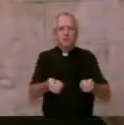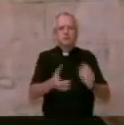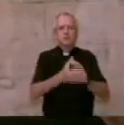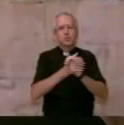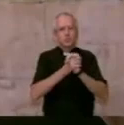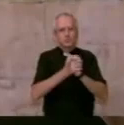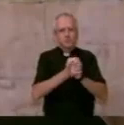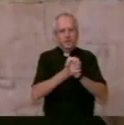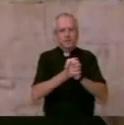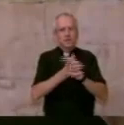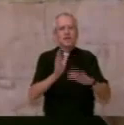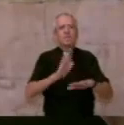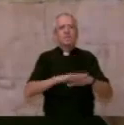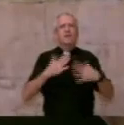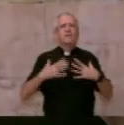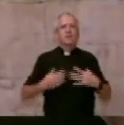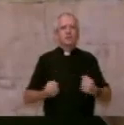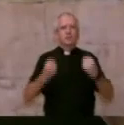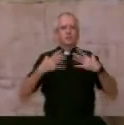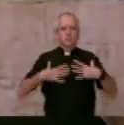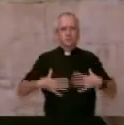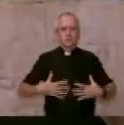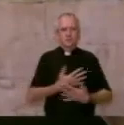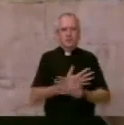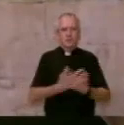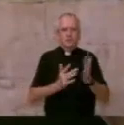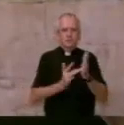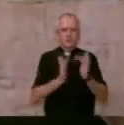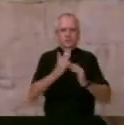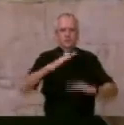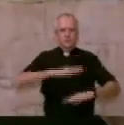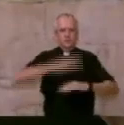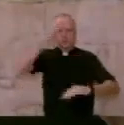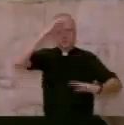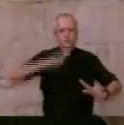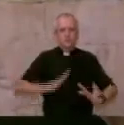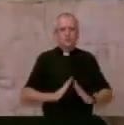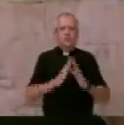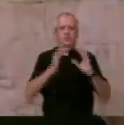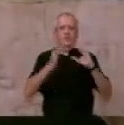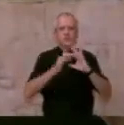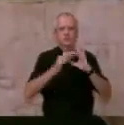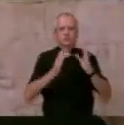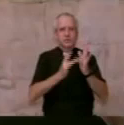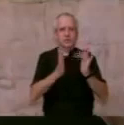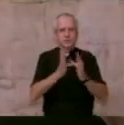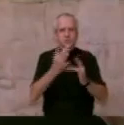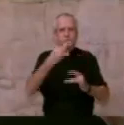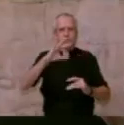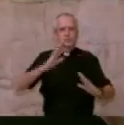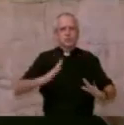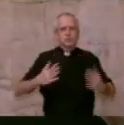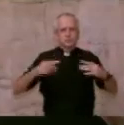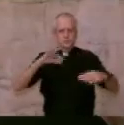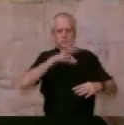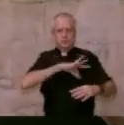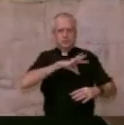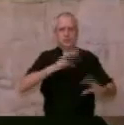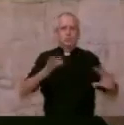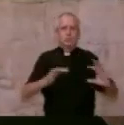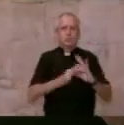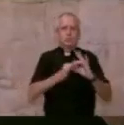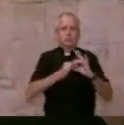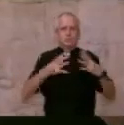amistad, para que, fortalecidos con el cuerpo y la sangre de tu Hijo y plenos de su Espíritu Santo, formemos en Cristo un